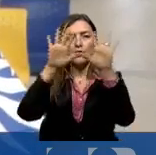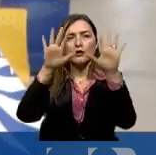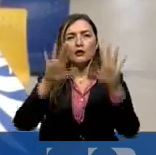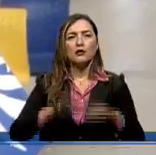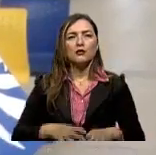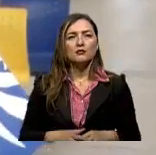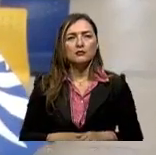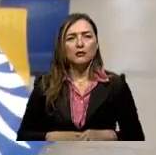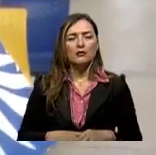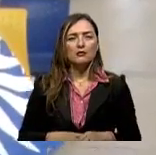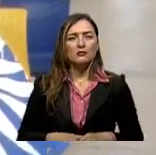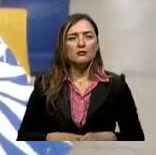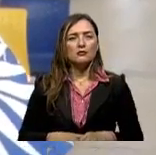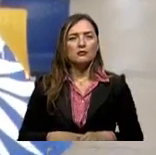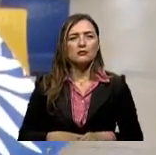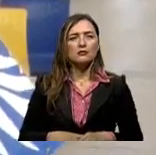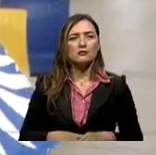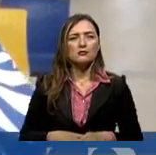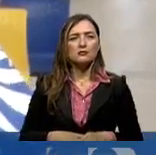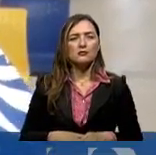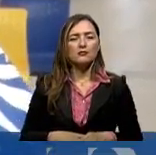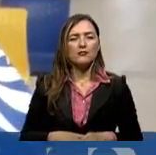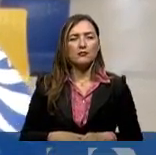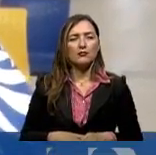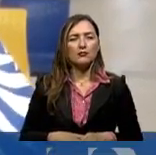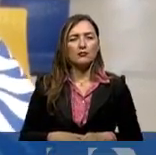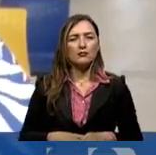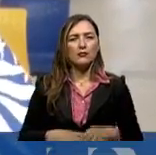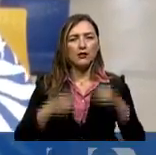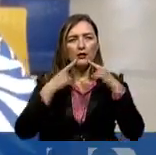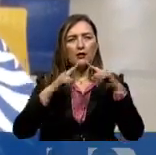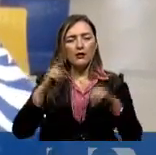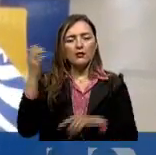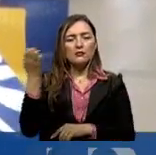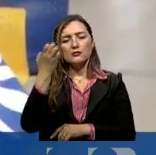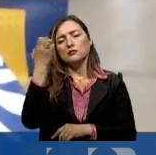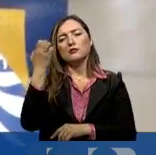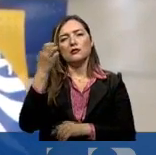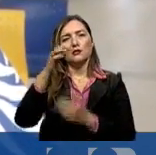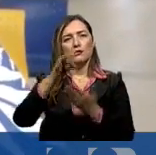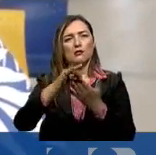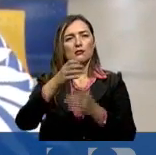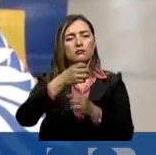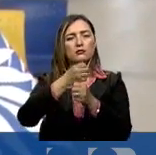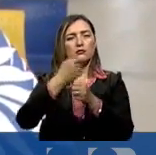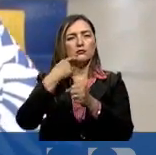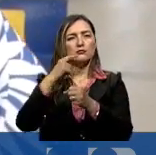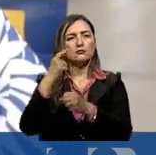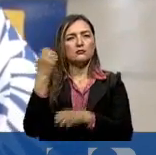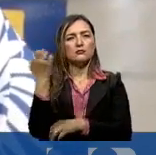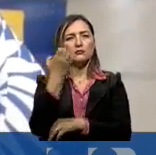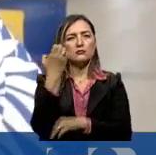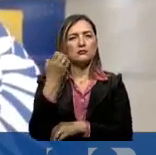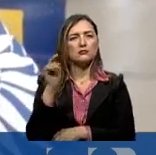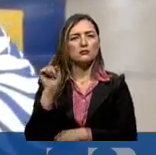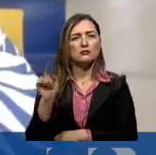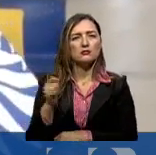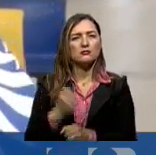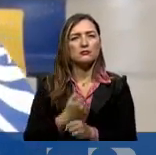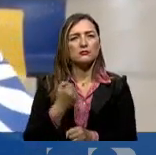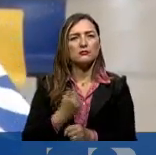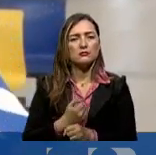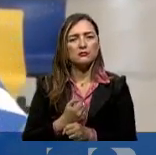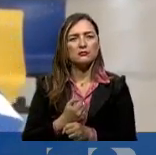Estamos con una declaratoria de zona segura por parte del señor presidente de la República con un decreto reservado y estamos